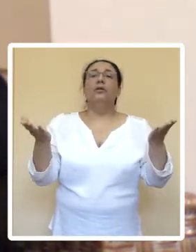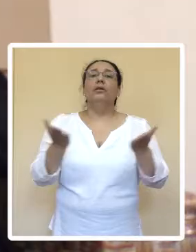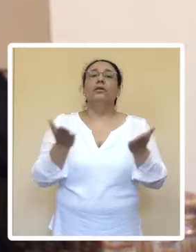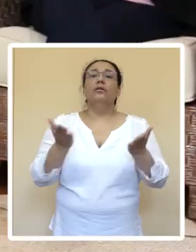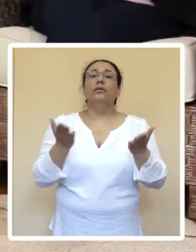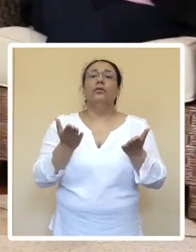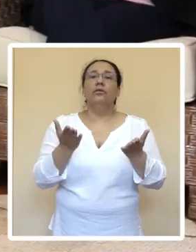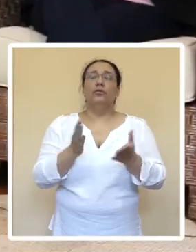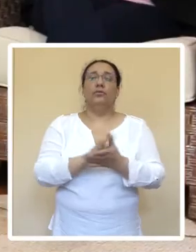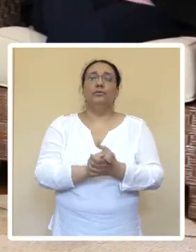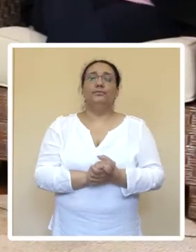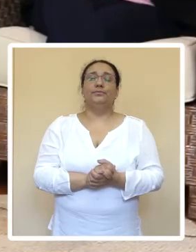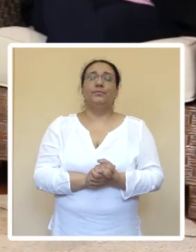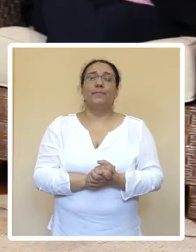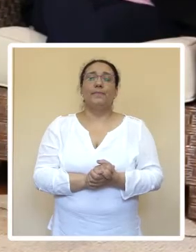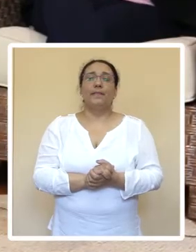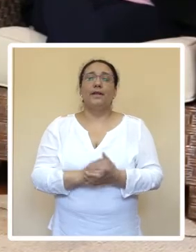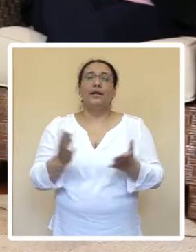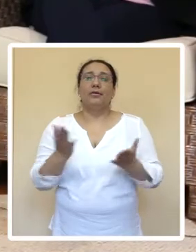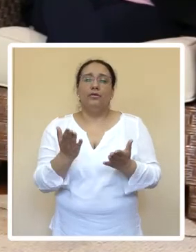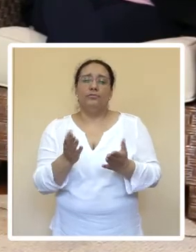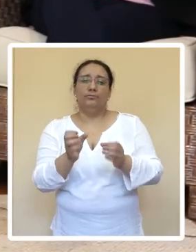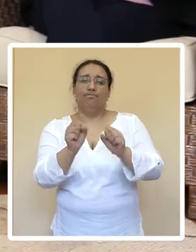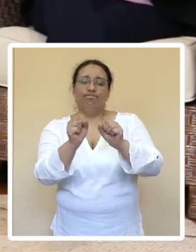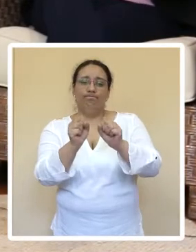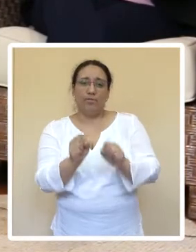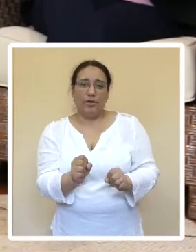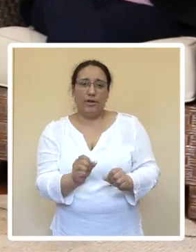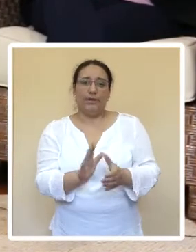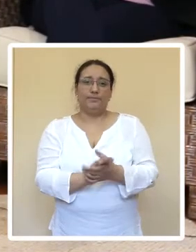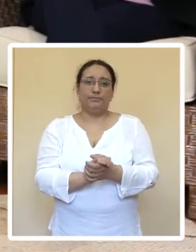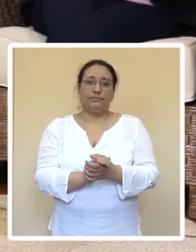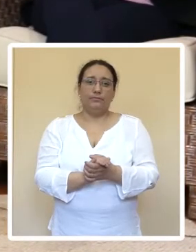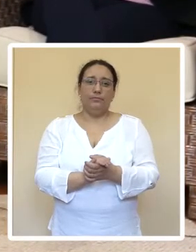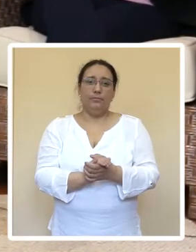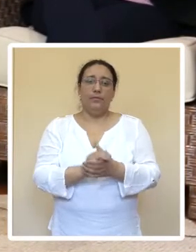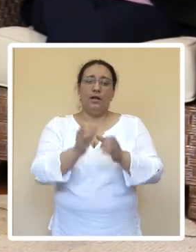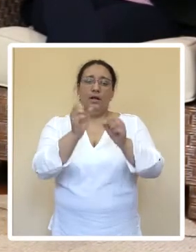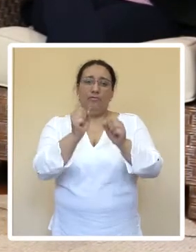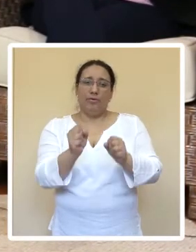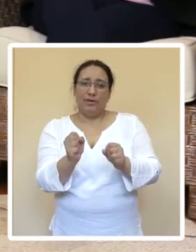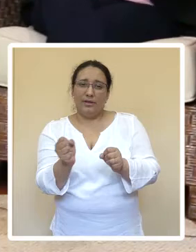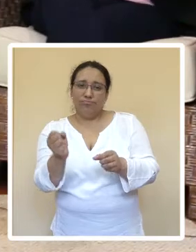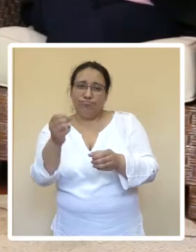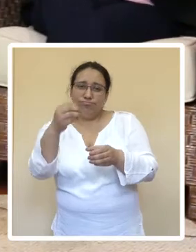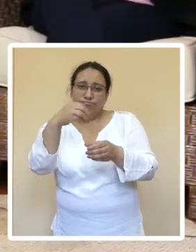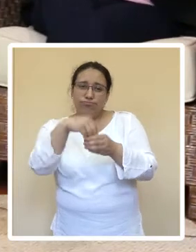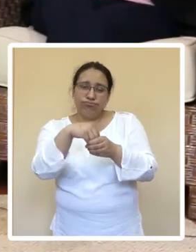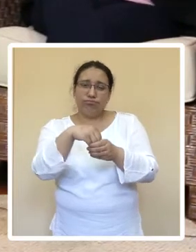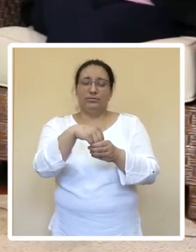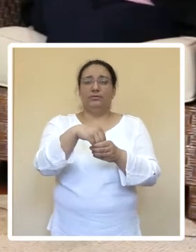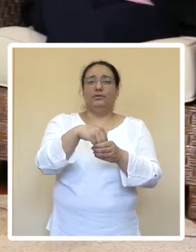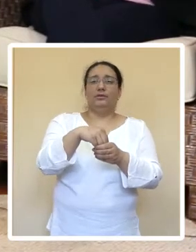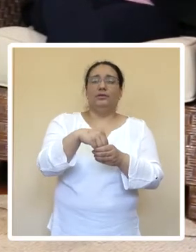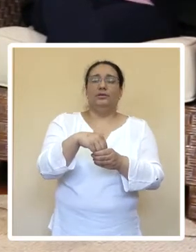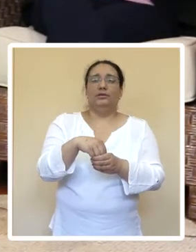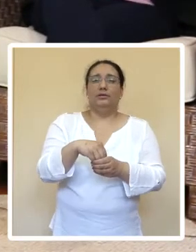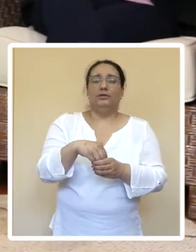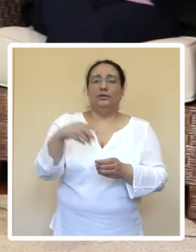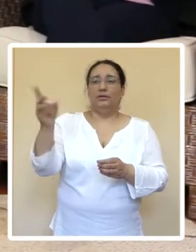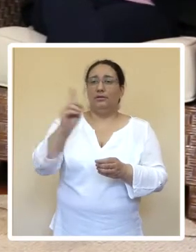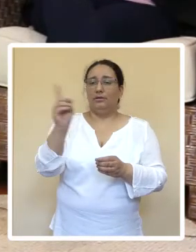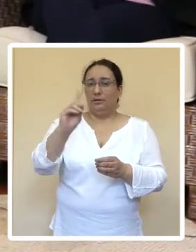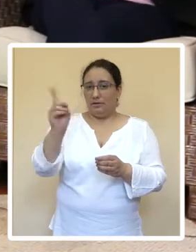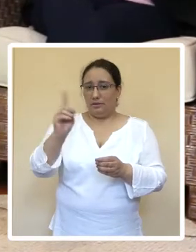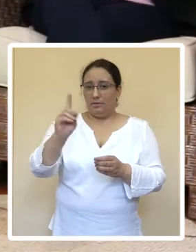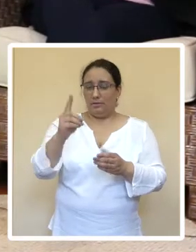dice Diego, de cómo reconocer, digamos, cómo poder enfrentarse a ciertas discapacidades para que todos sean partícipes